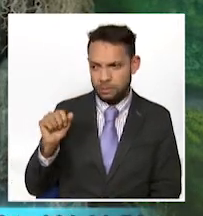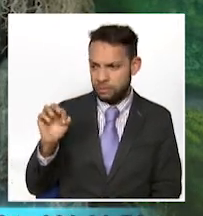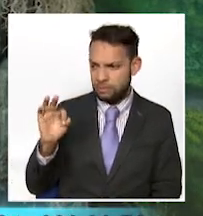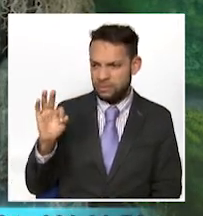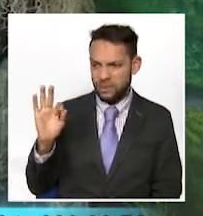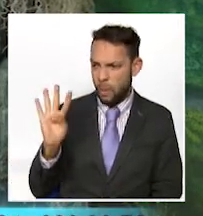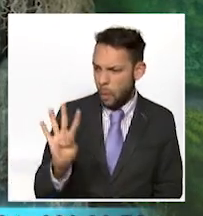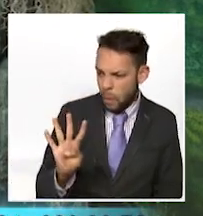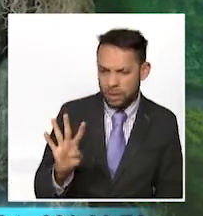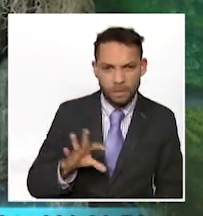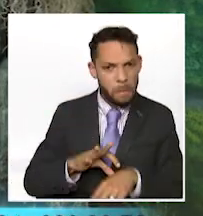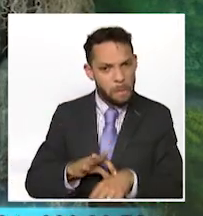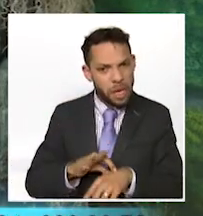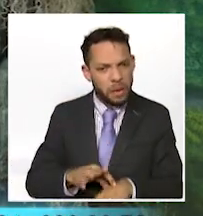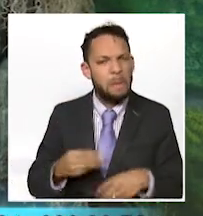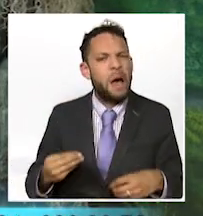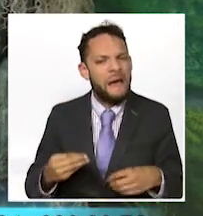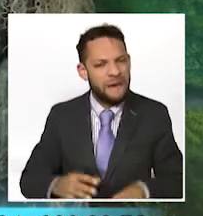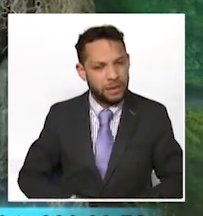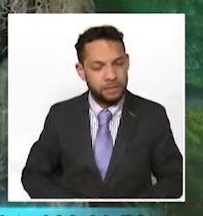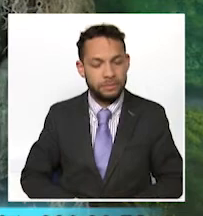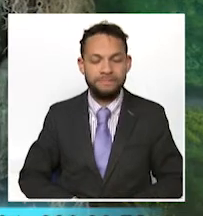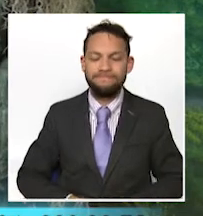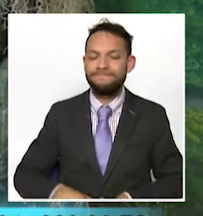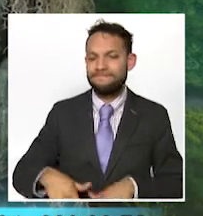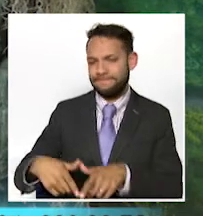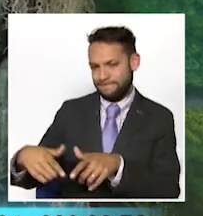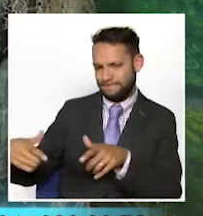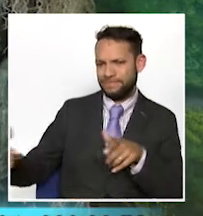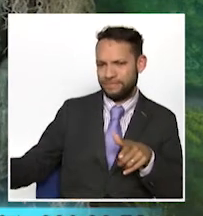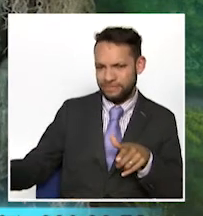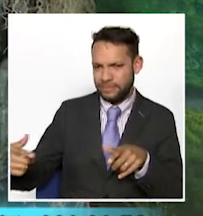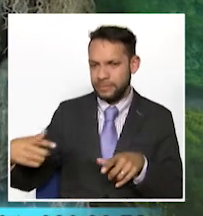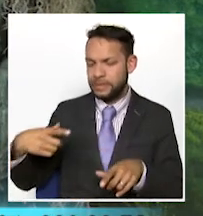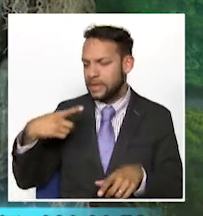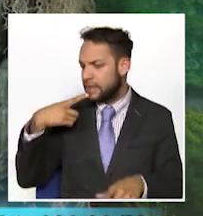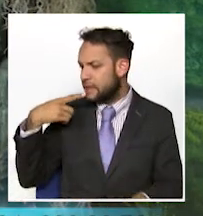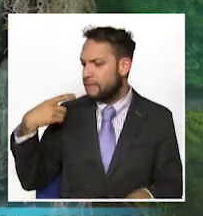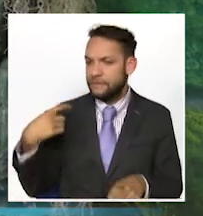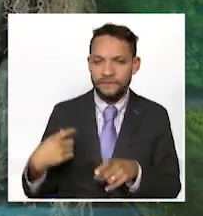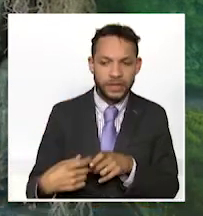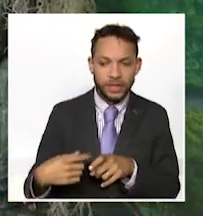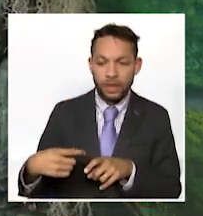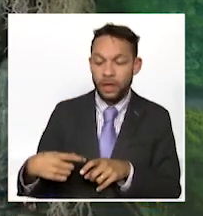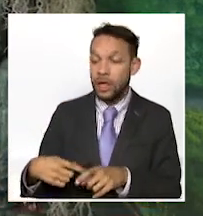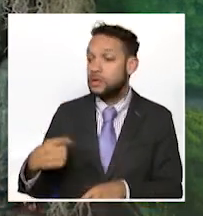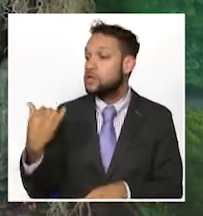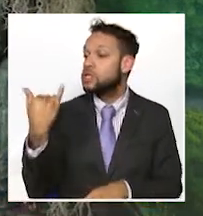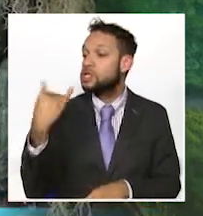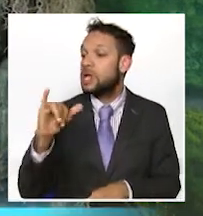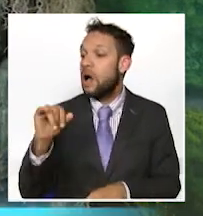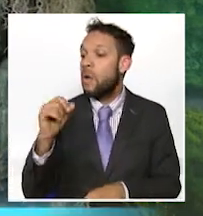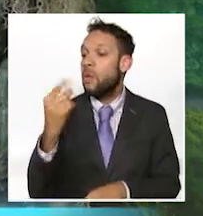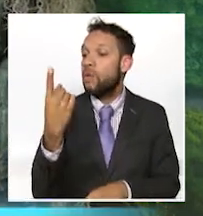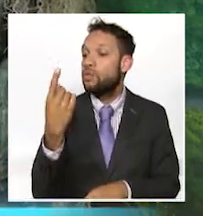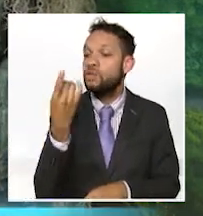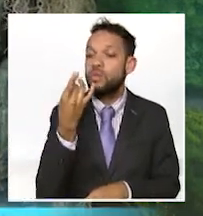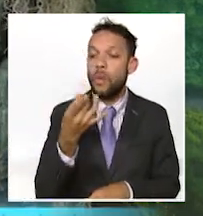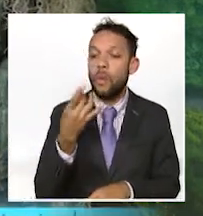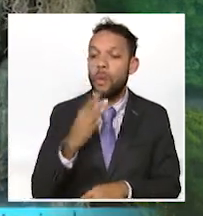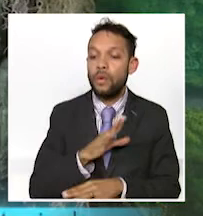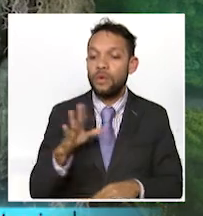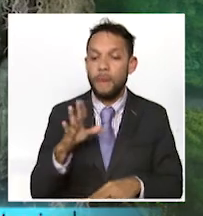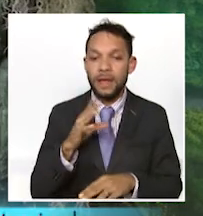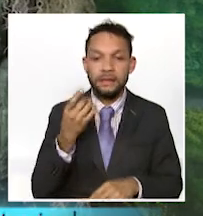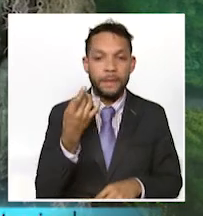médicos, y a veces somos más, porque es que el tema es muy difícil. No es que yo tenga un dolor y me tomo una pastica para el dolor,